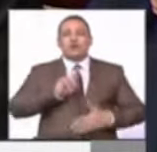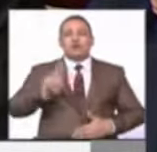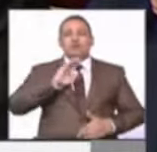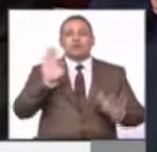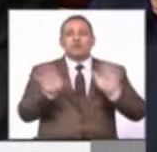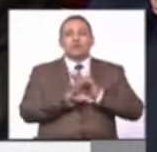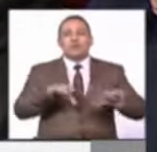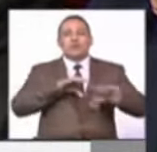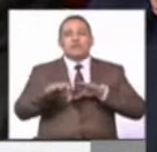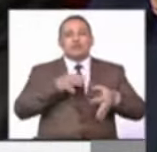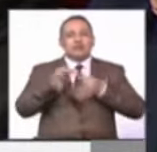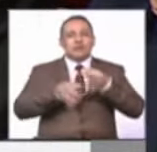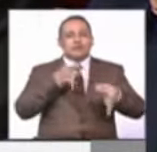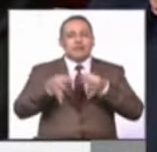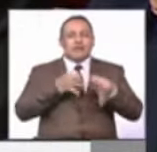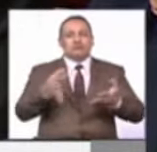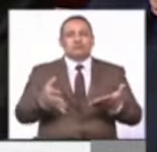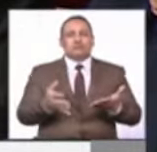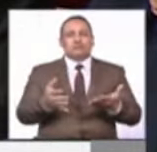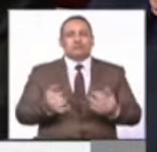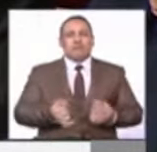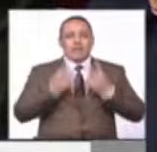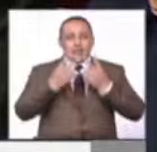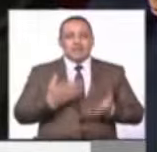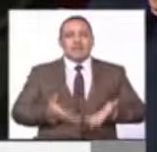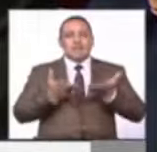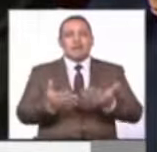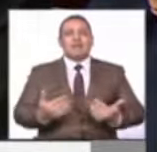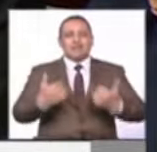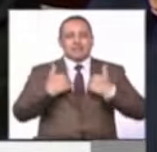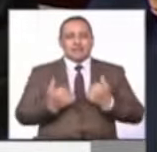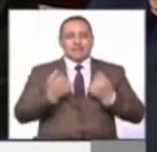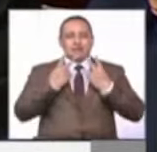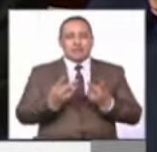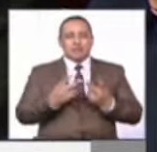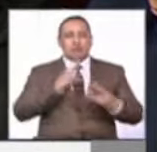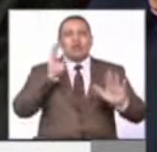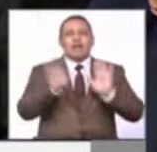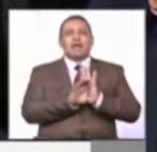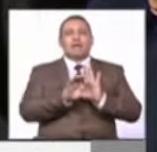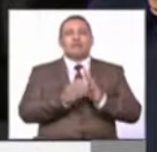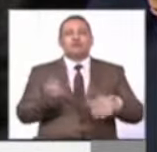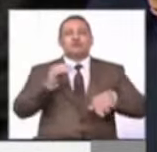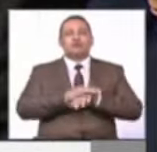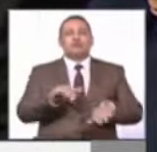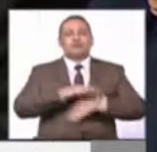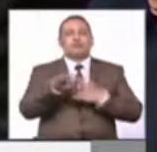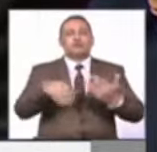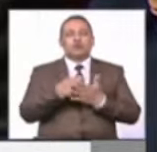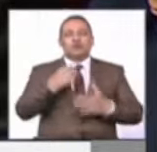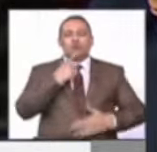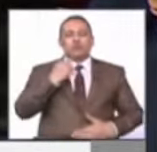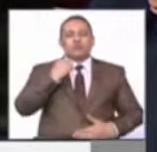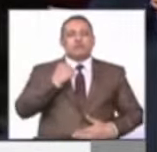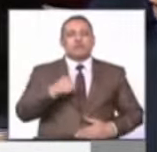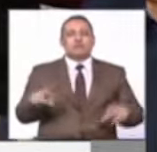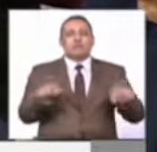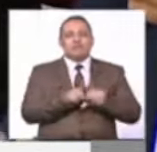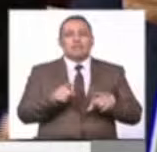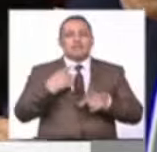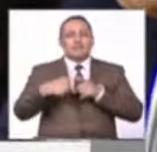para hacer una interpretación que va a tener consecuencias sobre los derechos y los